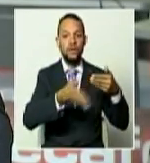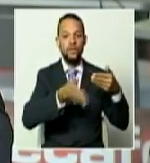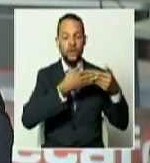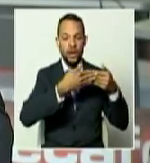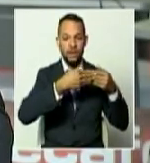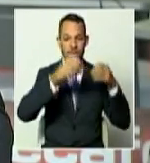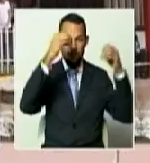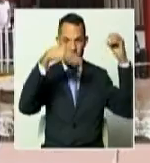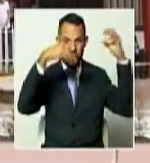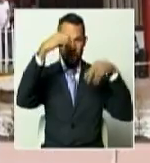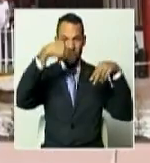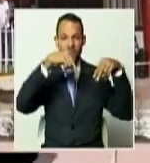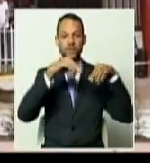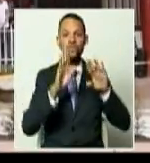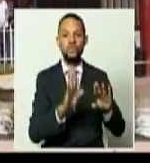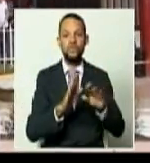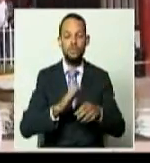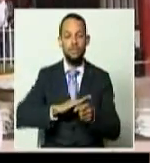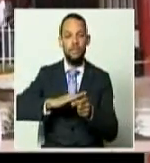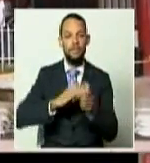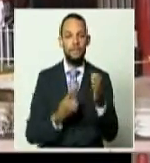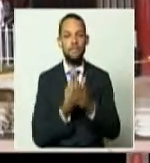amanecederos.